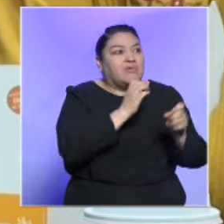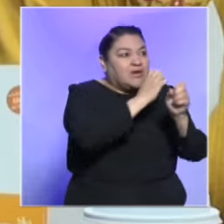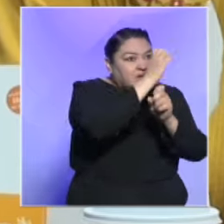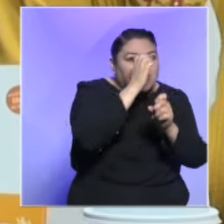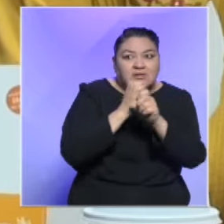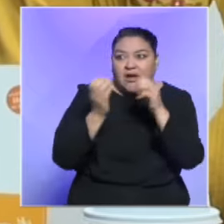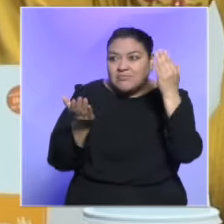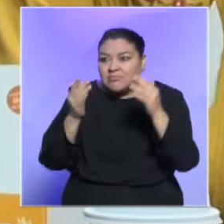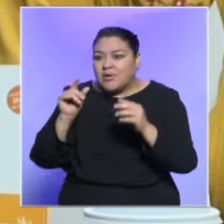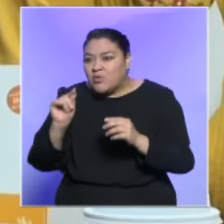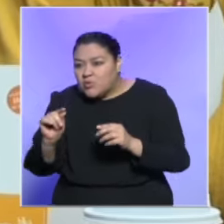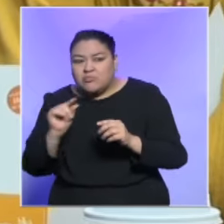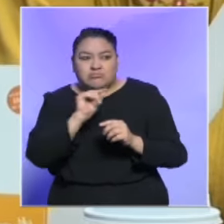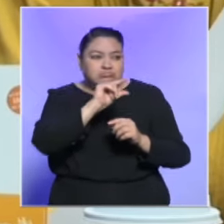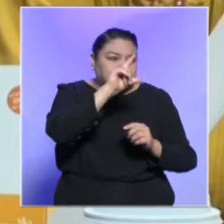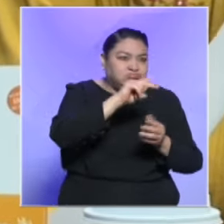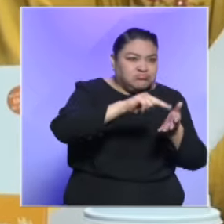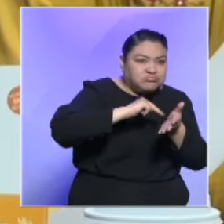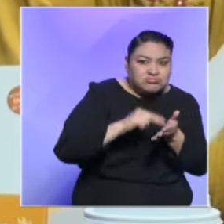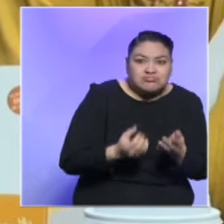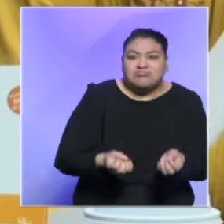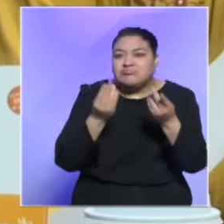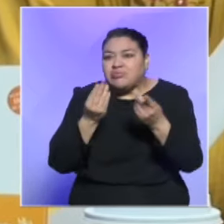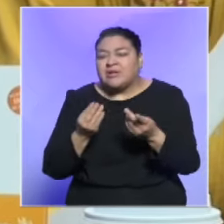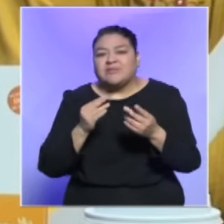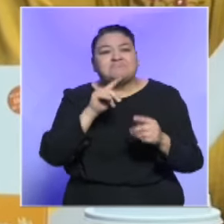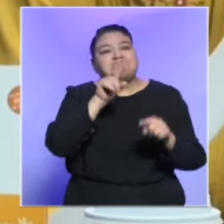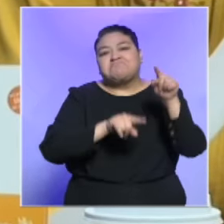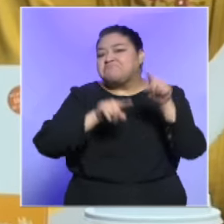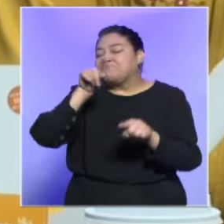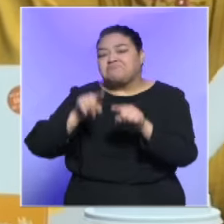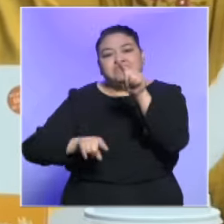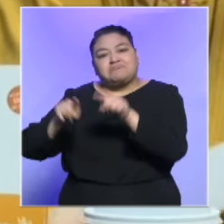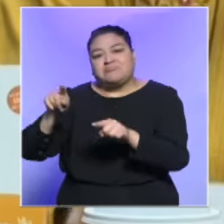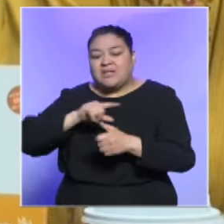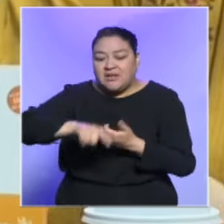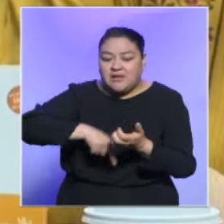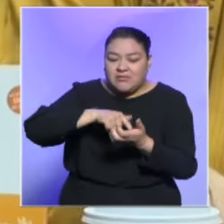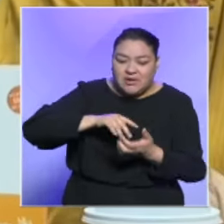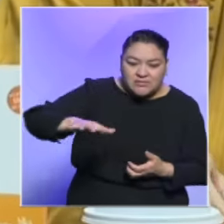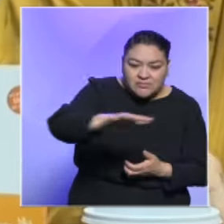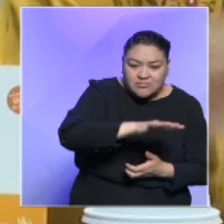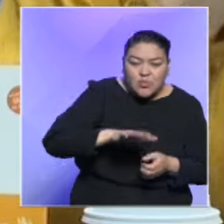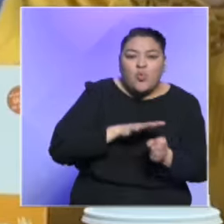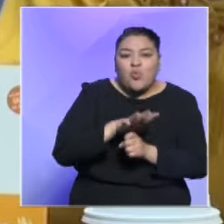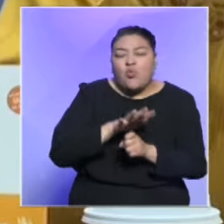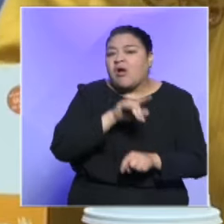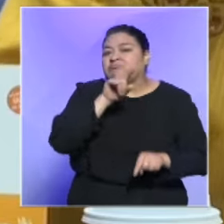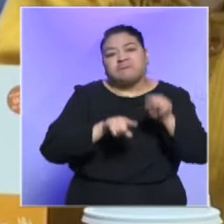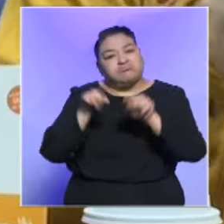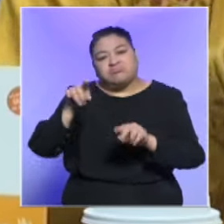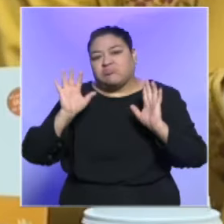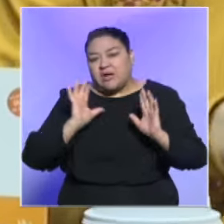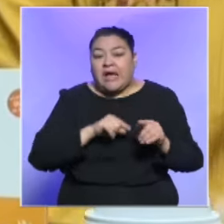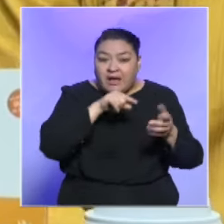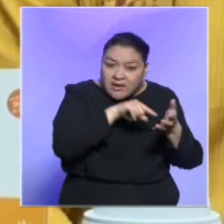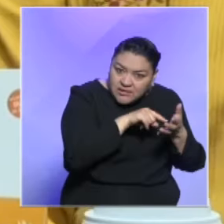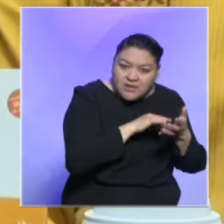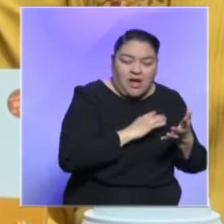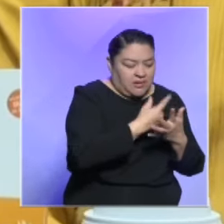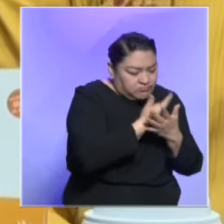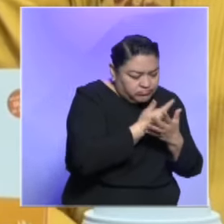un estado y otro respecto al número de apoyos y la dispersión que debe darse. Se brindan hechos y datos fácticos que